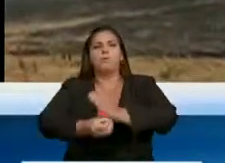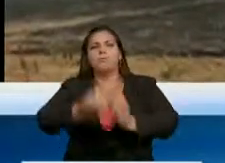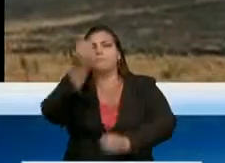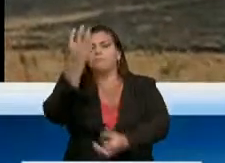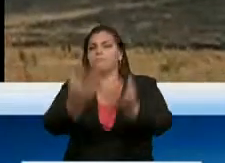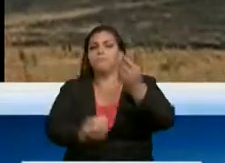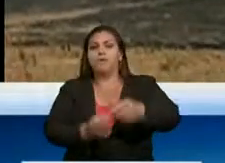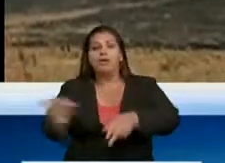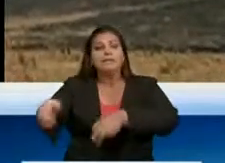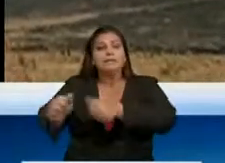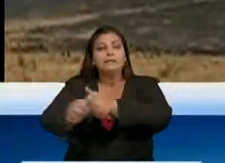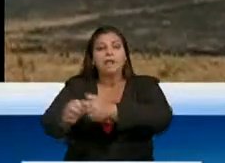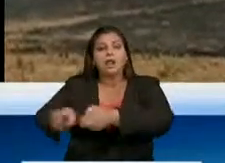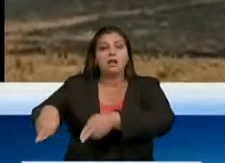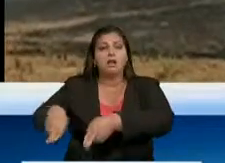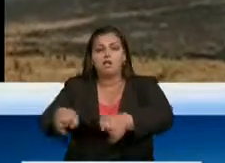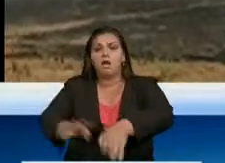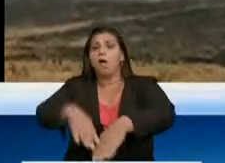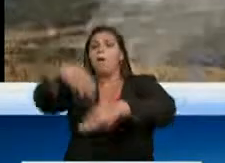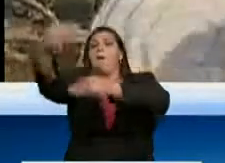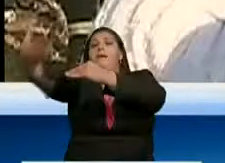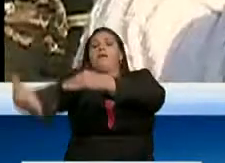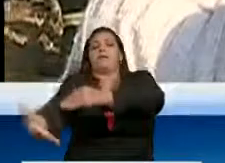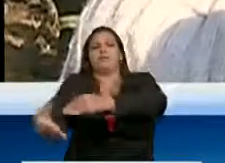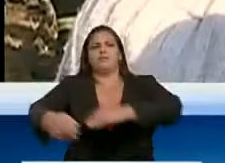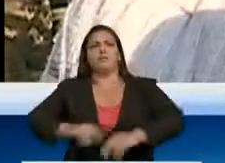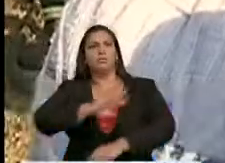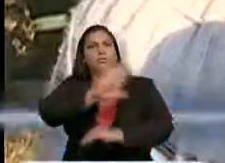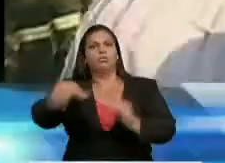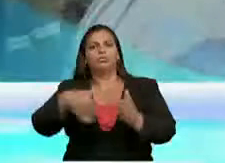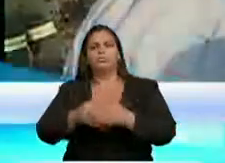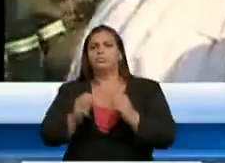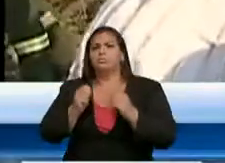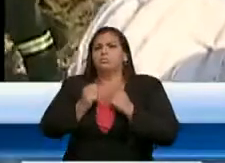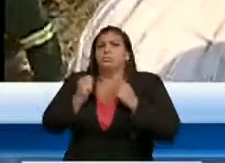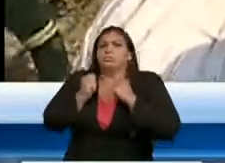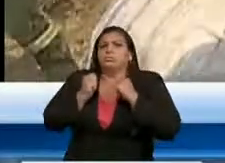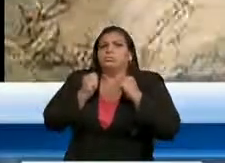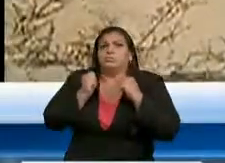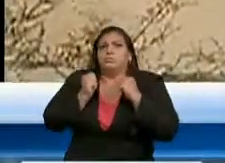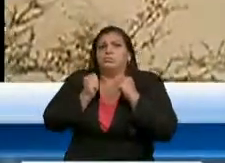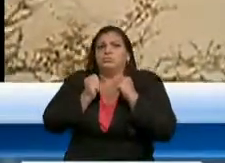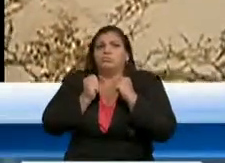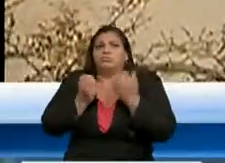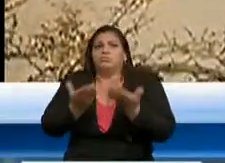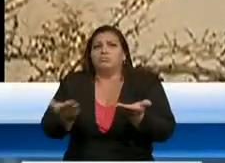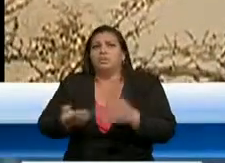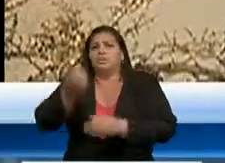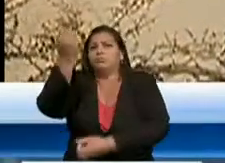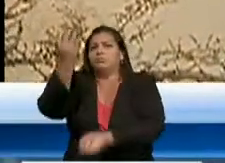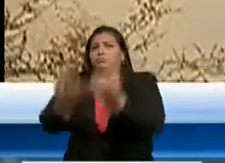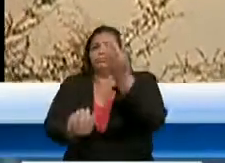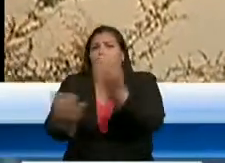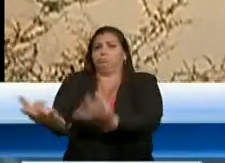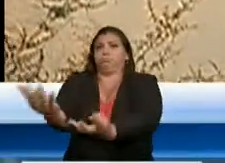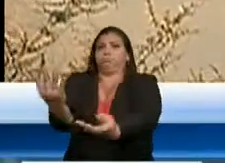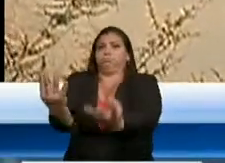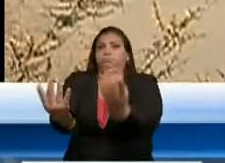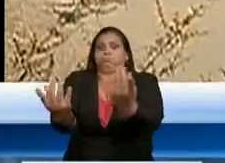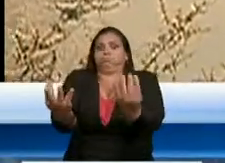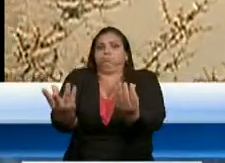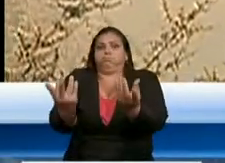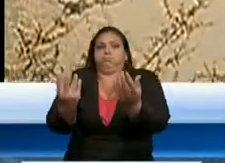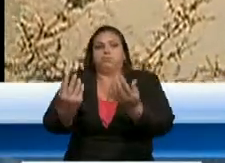lado del río. Aquí la verdad todos nos encontramos bien asustados, señorita, debido a que el incendio vino de acá, de